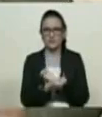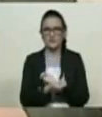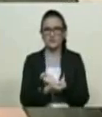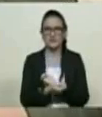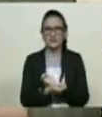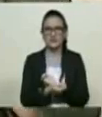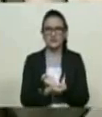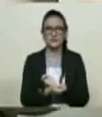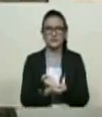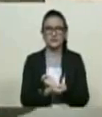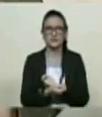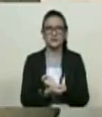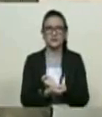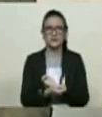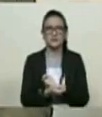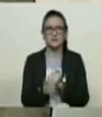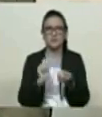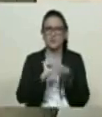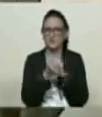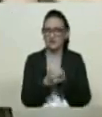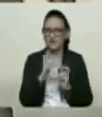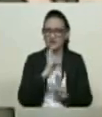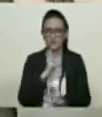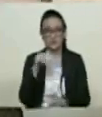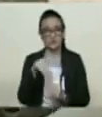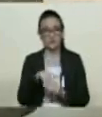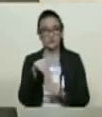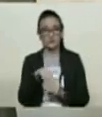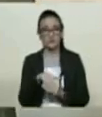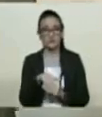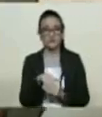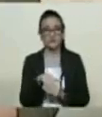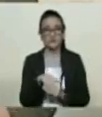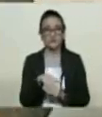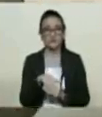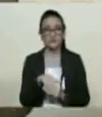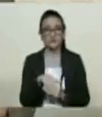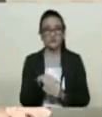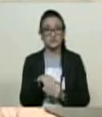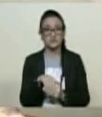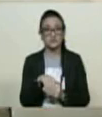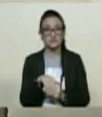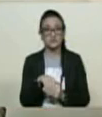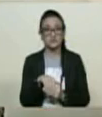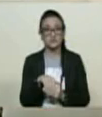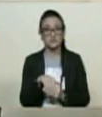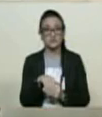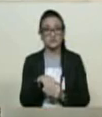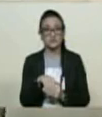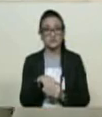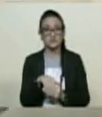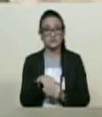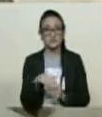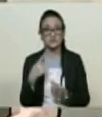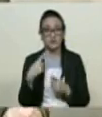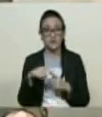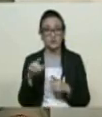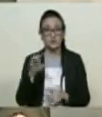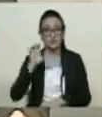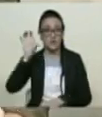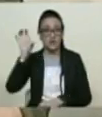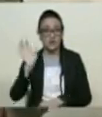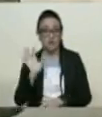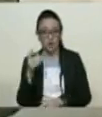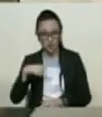los medios de transmisión y modificaba el resultado electoral. No estoy echando un cuento porque ninguno de nosotros viene de otro planeta. Todos